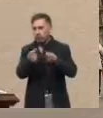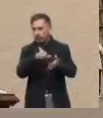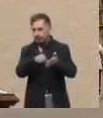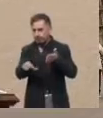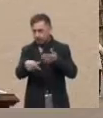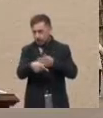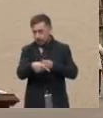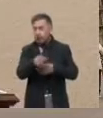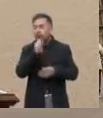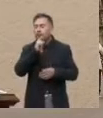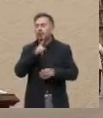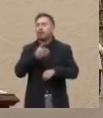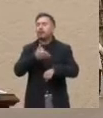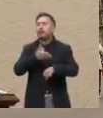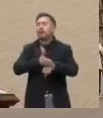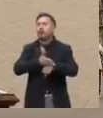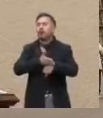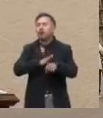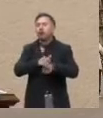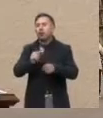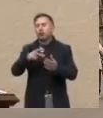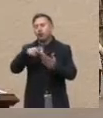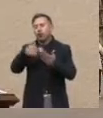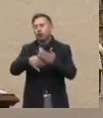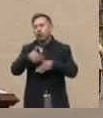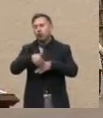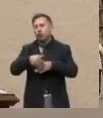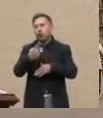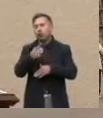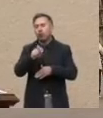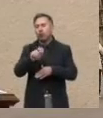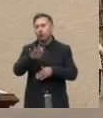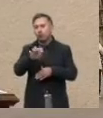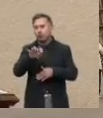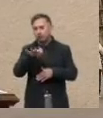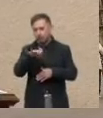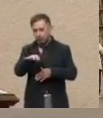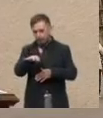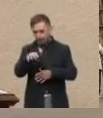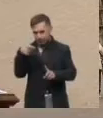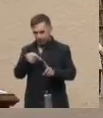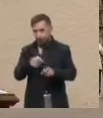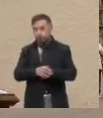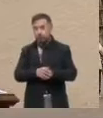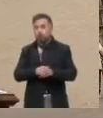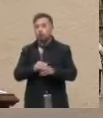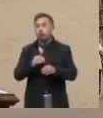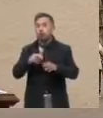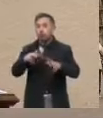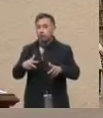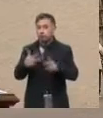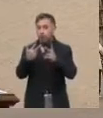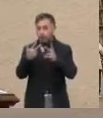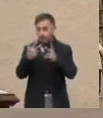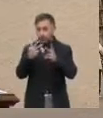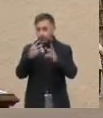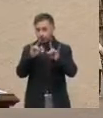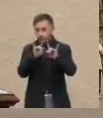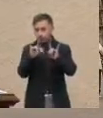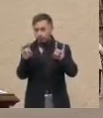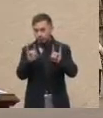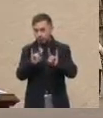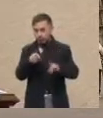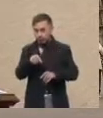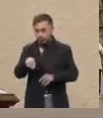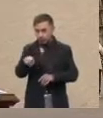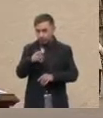criterio de sanción al del proyecto 1.419. Virtualmente, quienes estén a favor